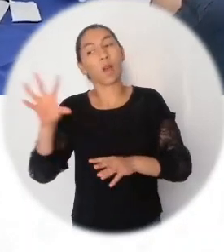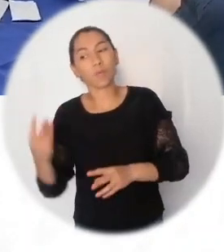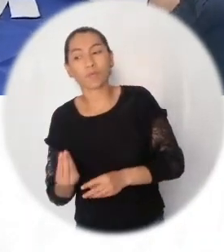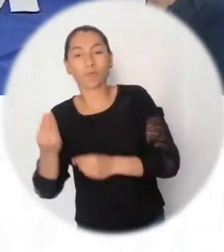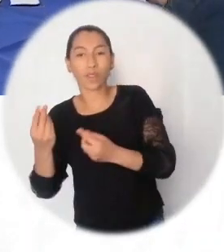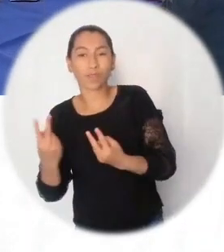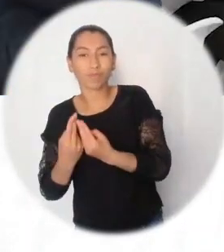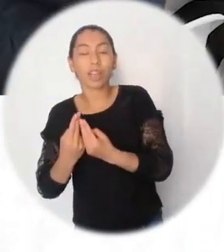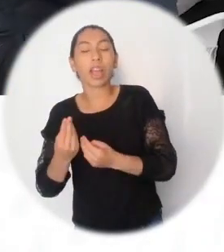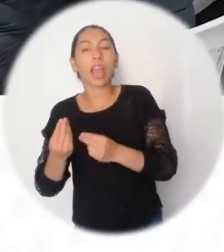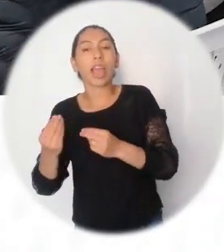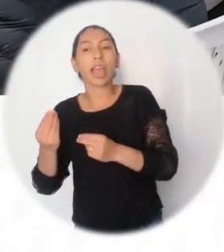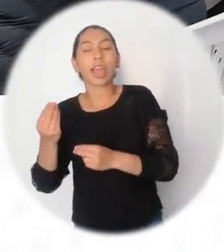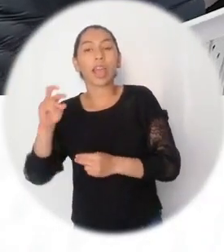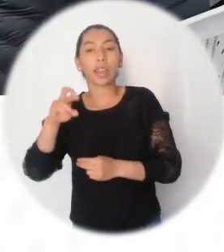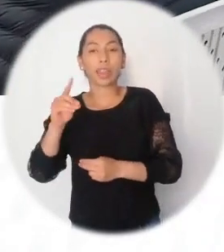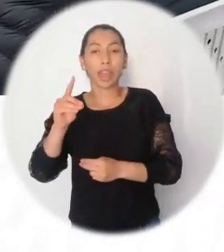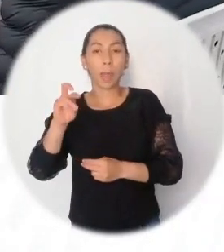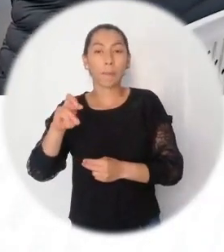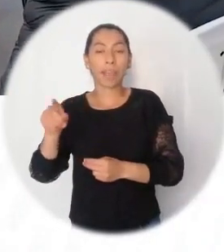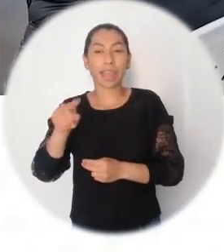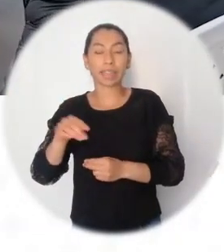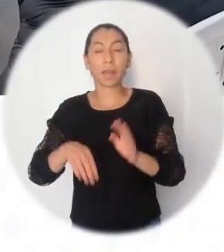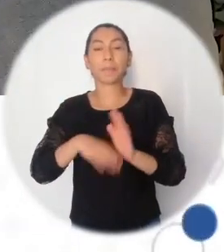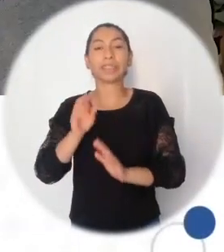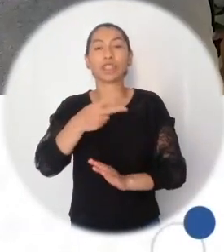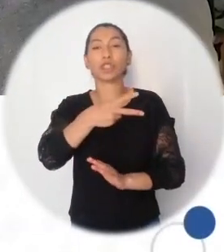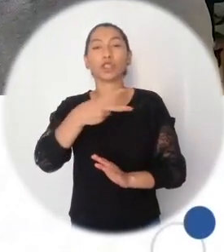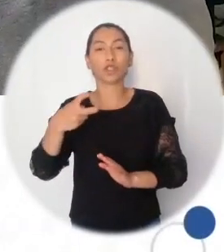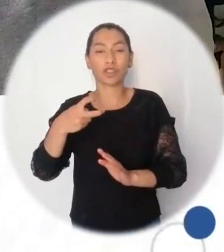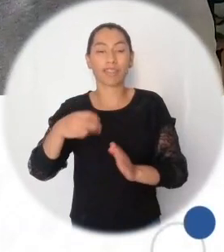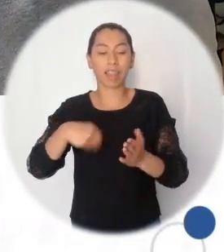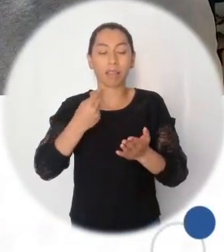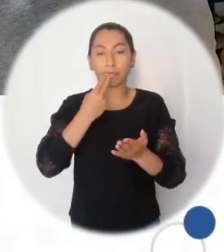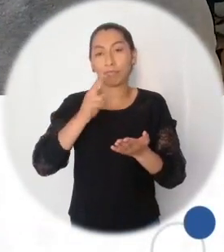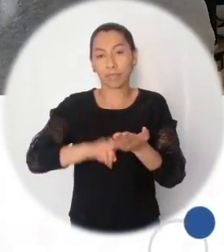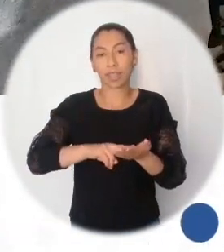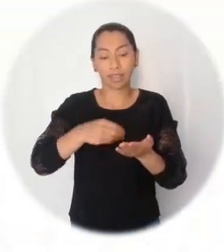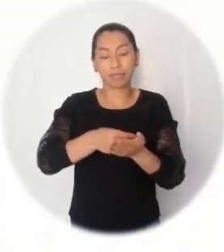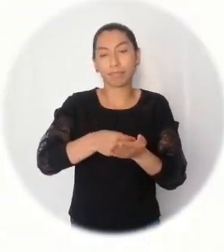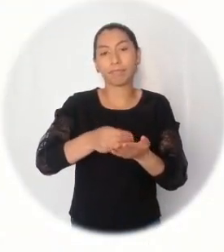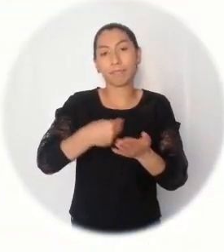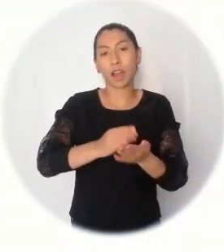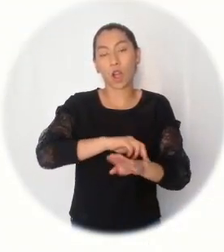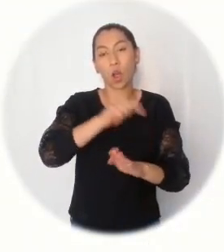Víctimas y Prosperidad Social entregaron 222 cartas de indemnización administrativa a las víctimas del conflicto armado.